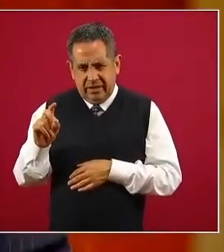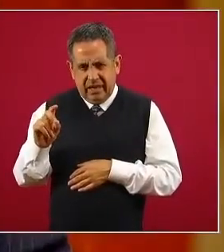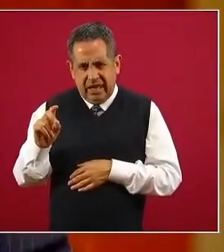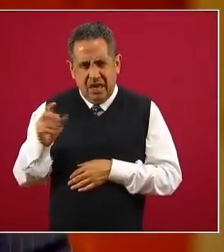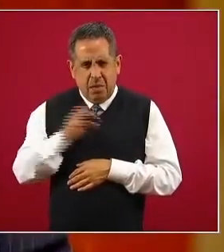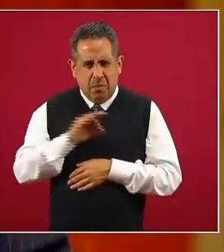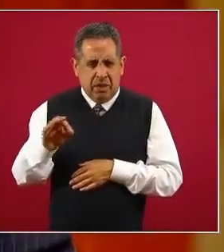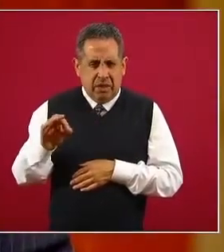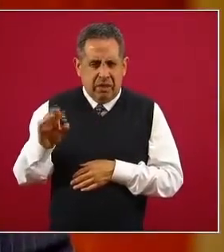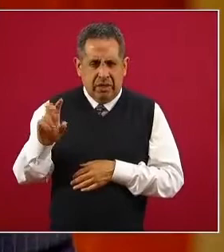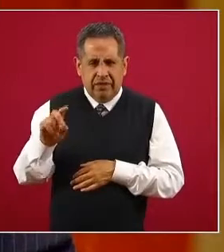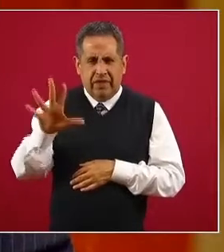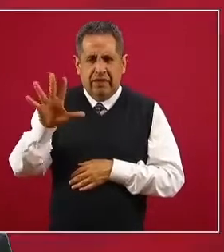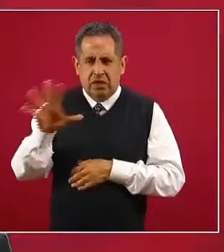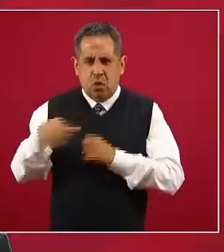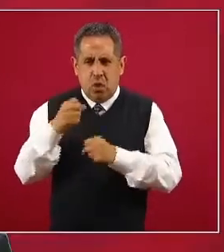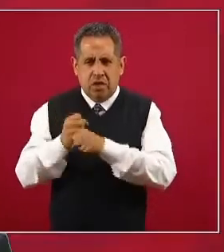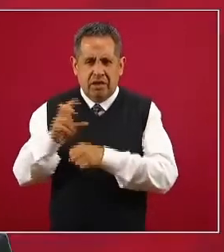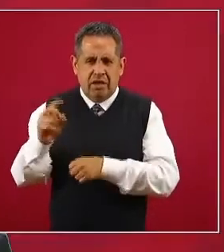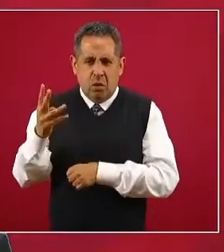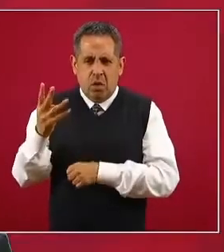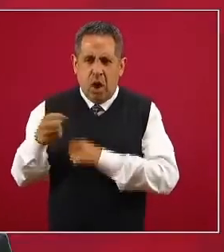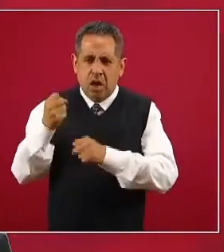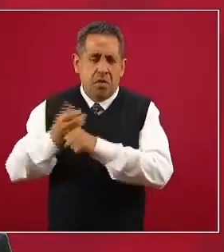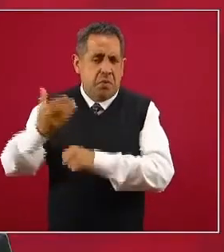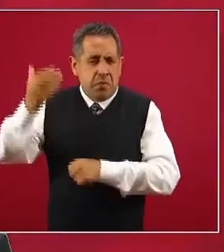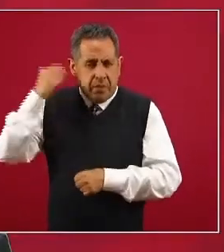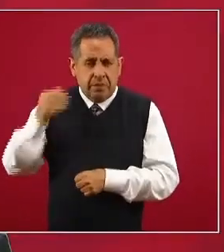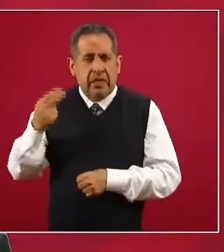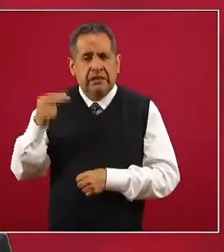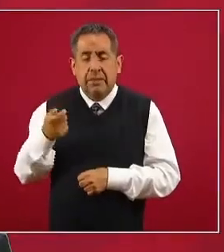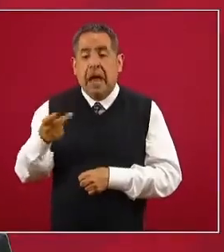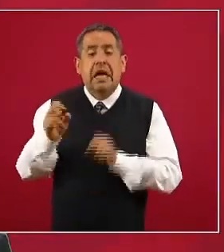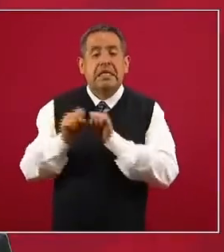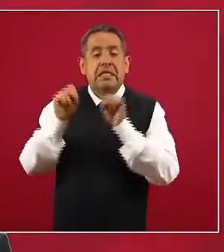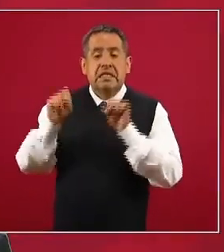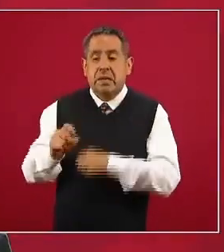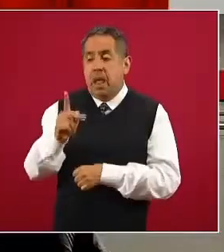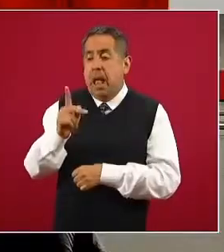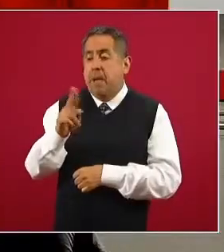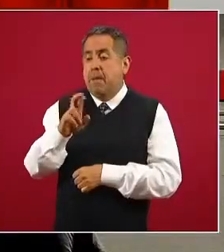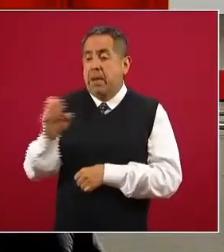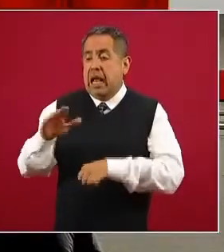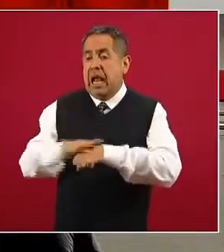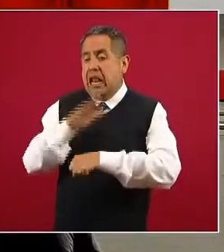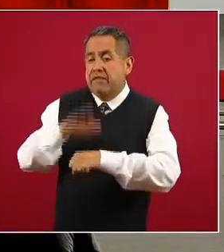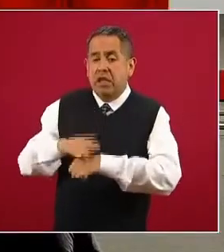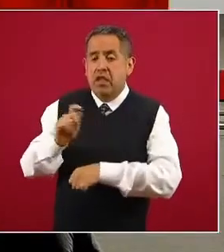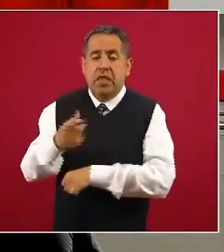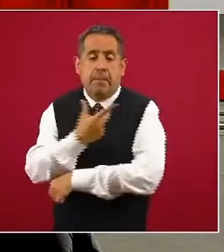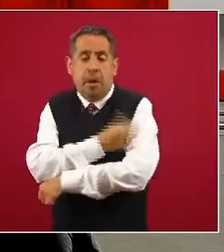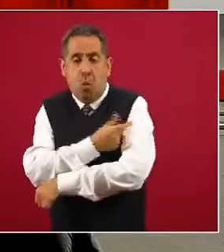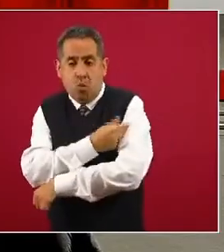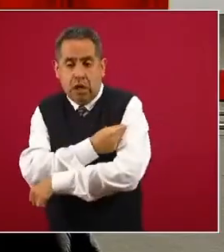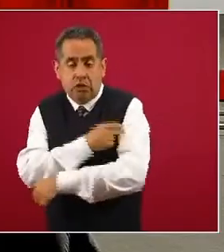de 35 años o 34 años y se llama así el Sistema de Precalificación de Vacunas. Es